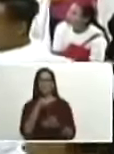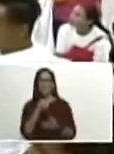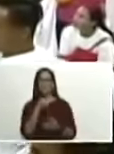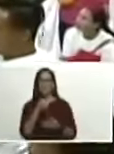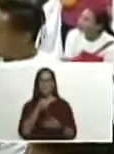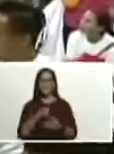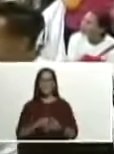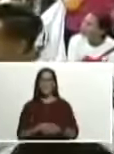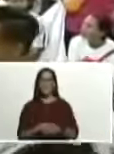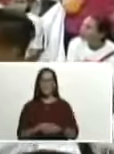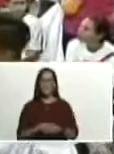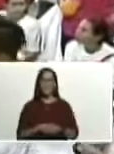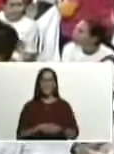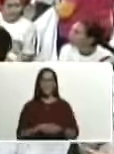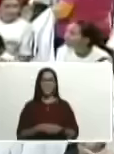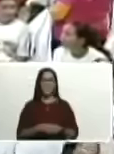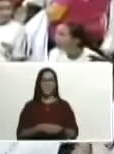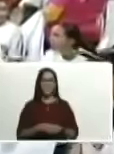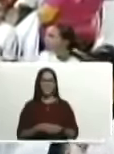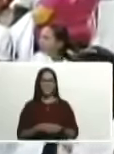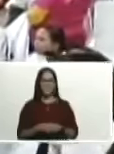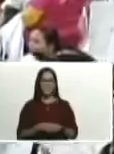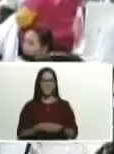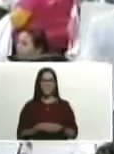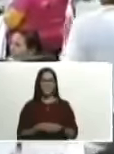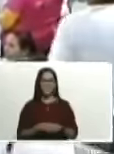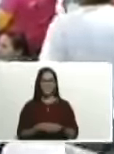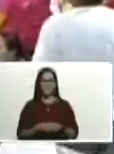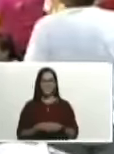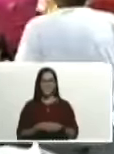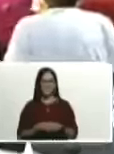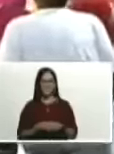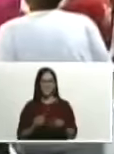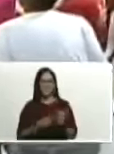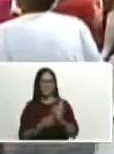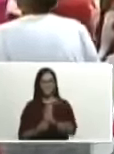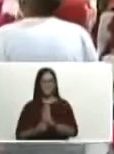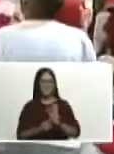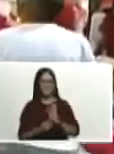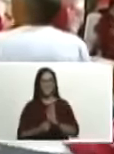Están pariendo micrófono. Siéntate en mi silla, ¿vale?